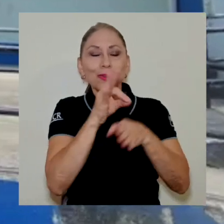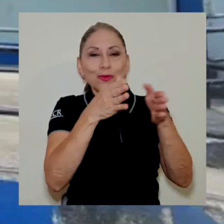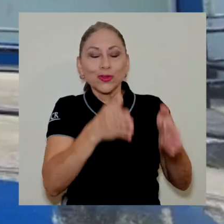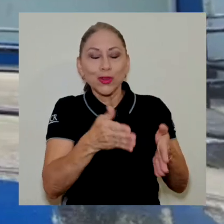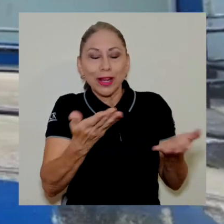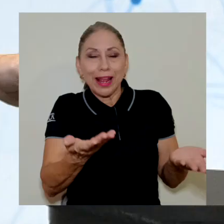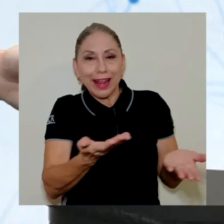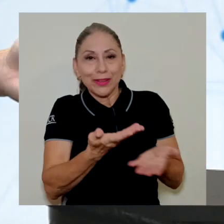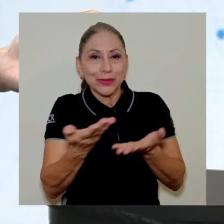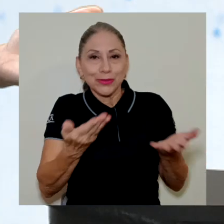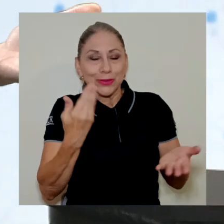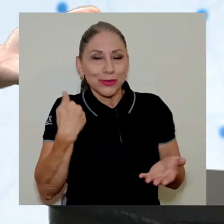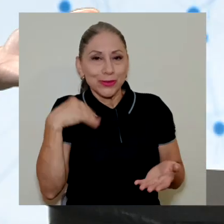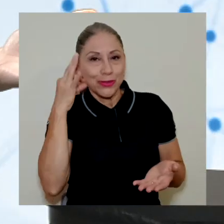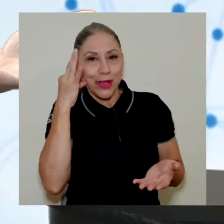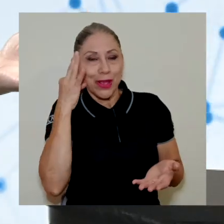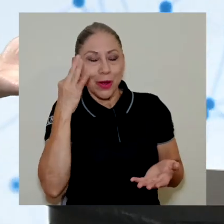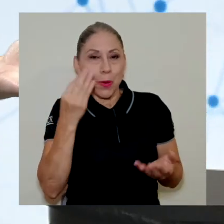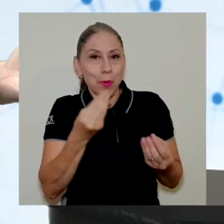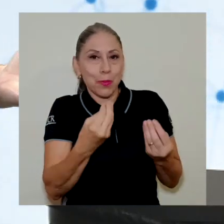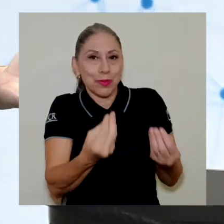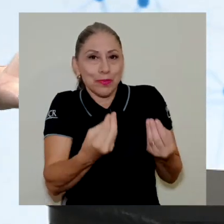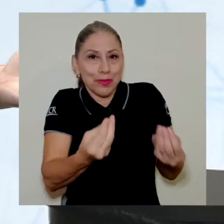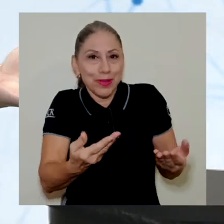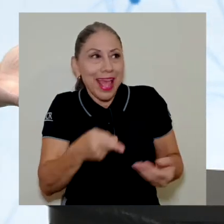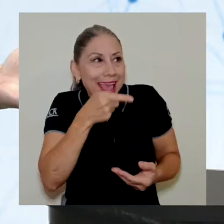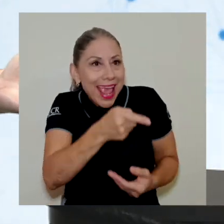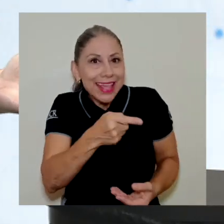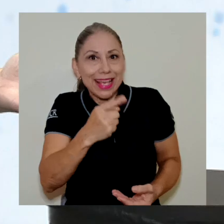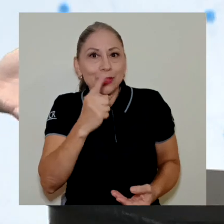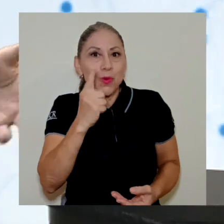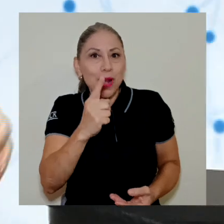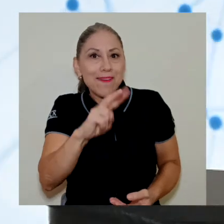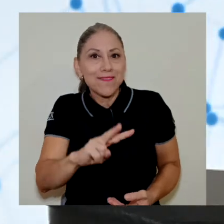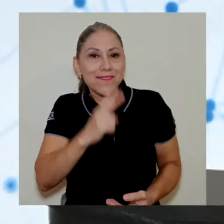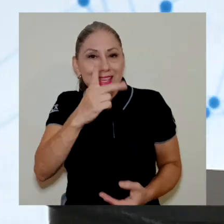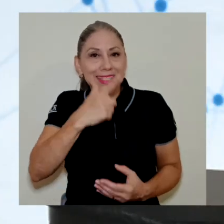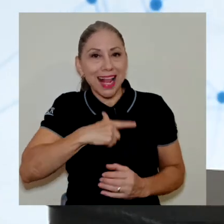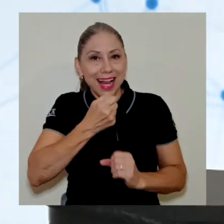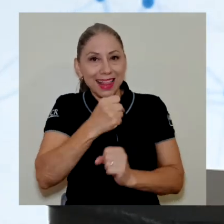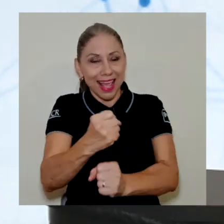y funcionarias, ¿verdad?, que era como es absurdo, es una vicealcaldesa.